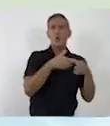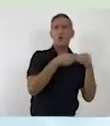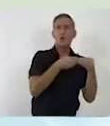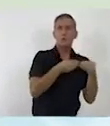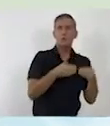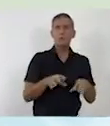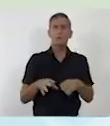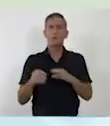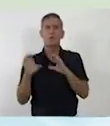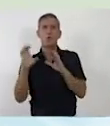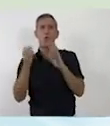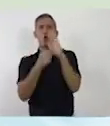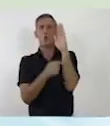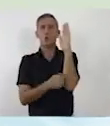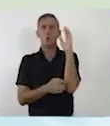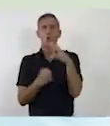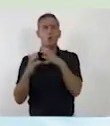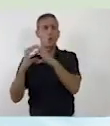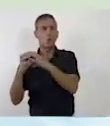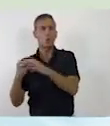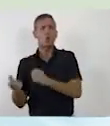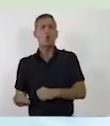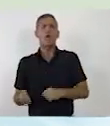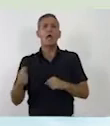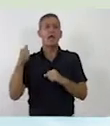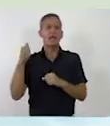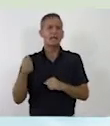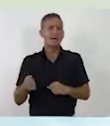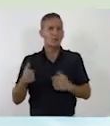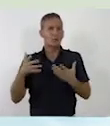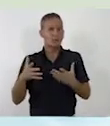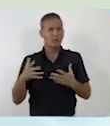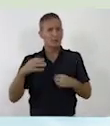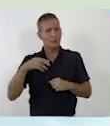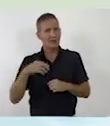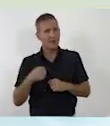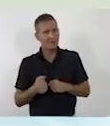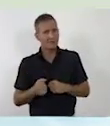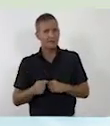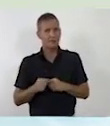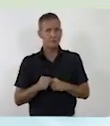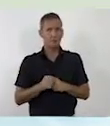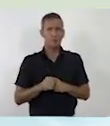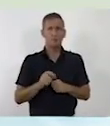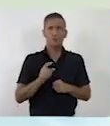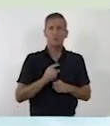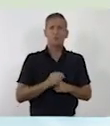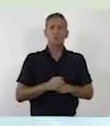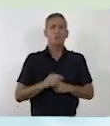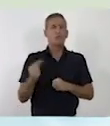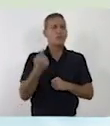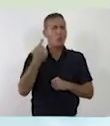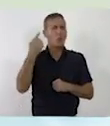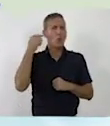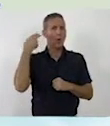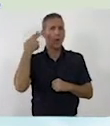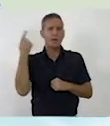compuestos fundamentales, compuestos orgánicos, alcanos, alquenos, alquinos y alcoholes, igual que en la primera habilidad.